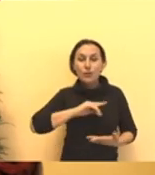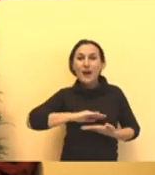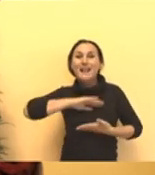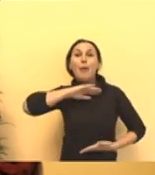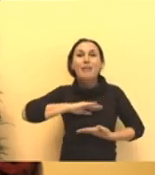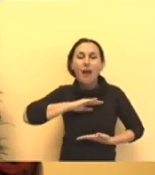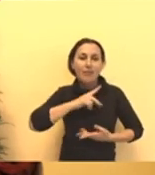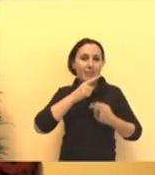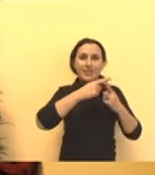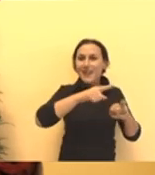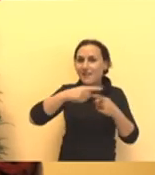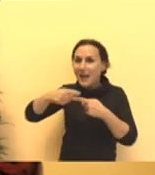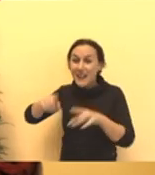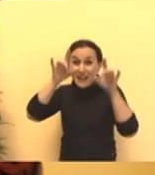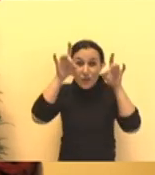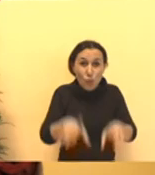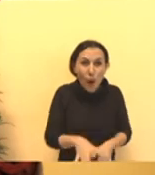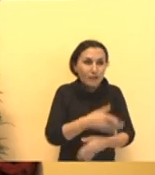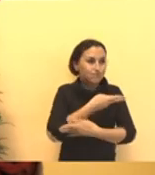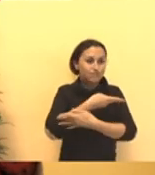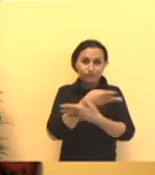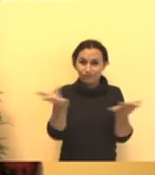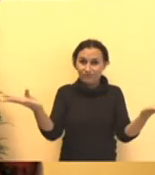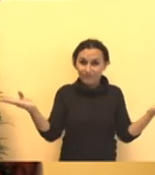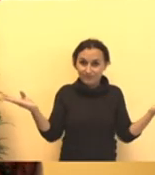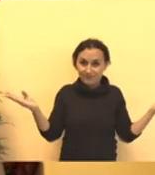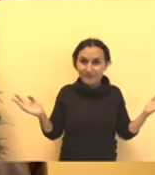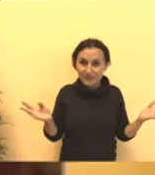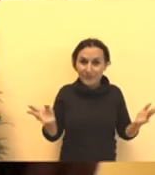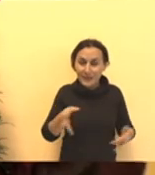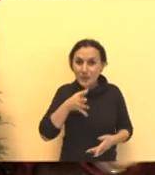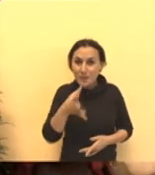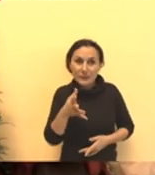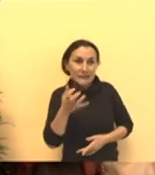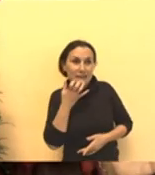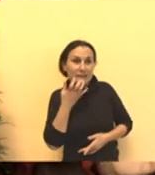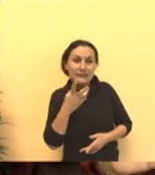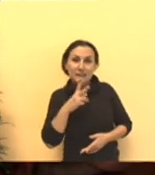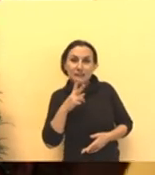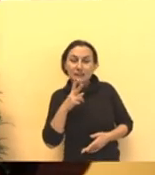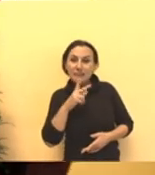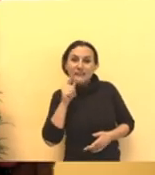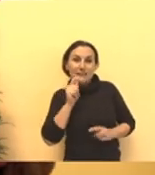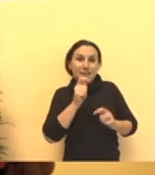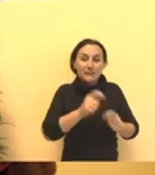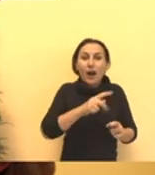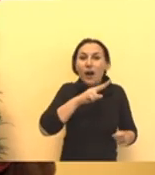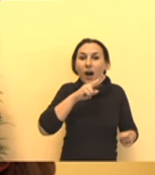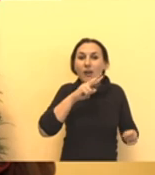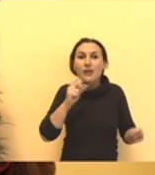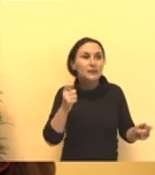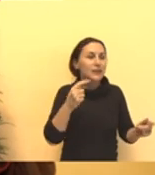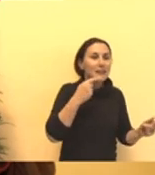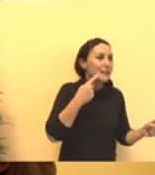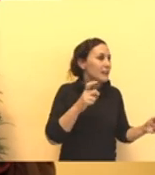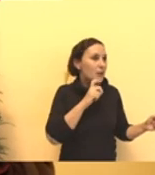diferentes igual que el resto de personas, porque tanto si infravalores como si ¿cómo se